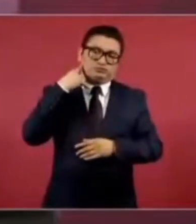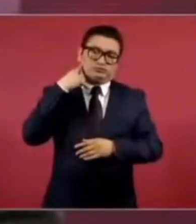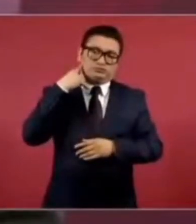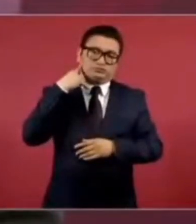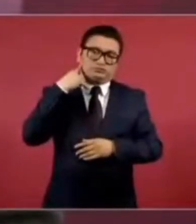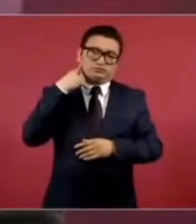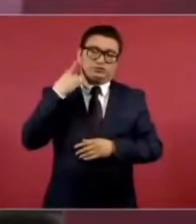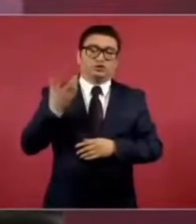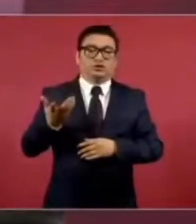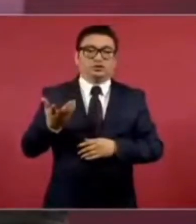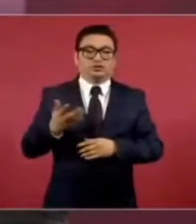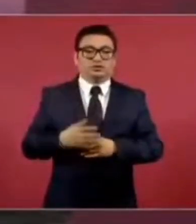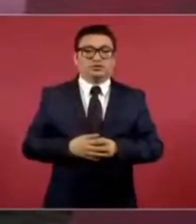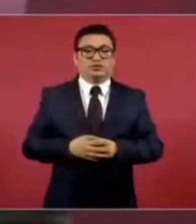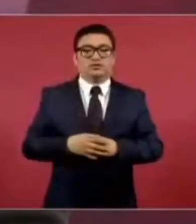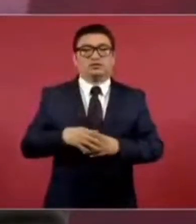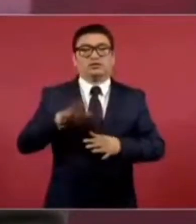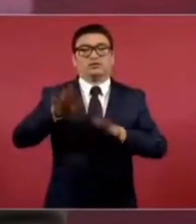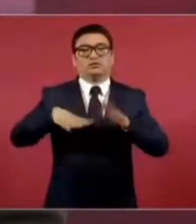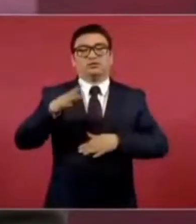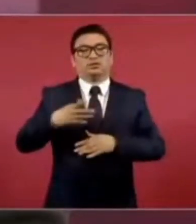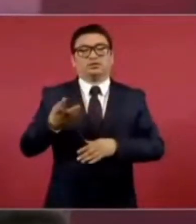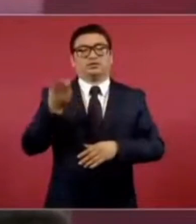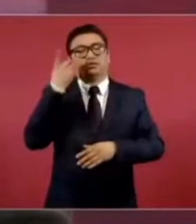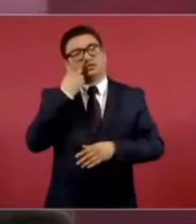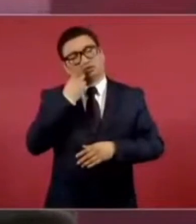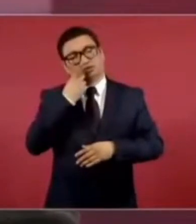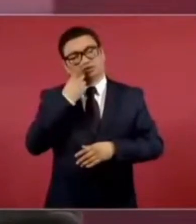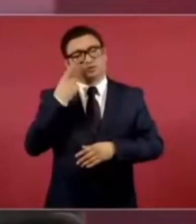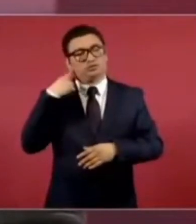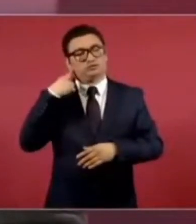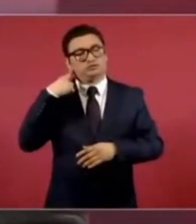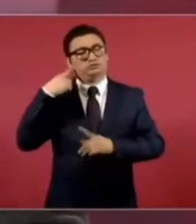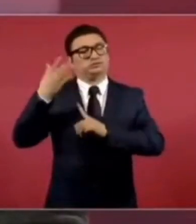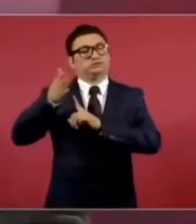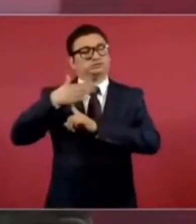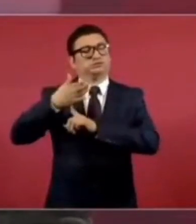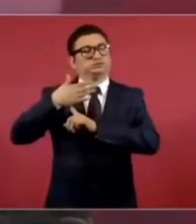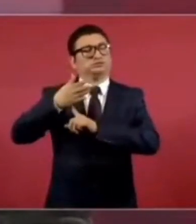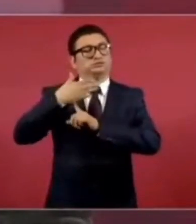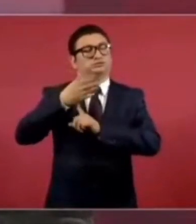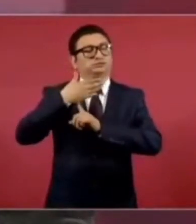y el sonido de las ambulancias.